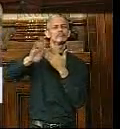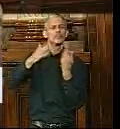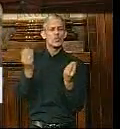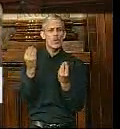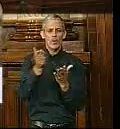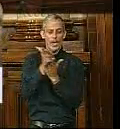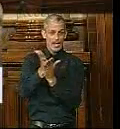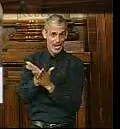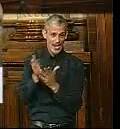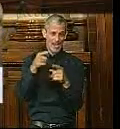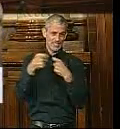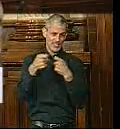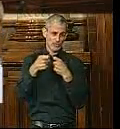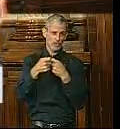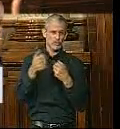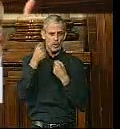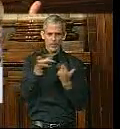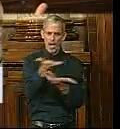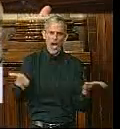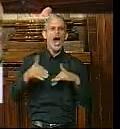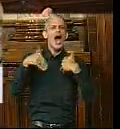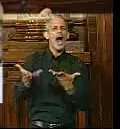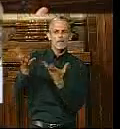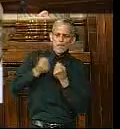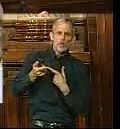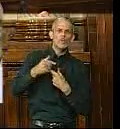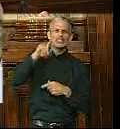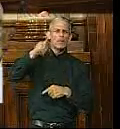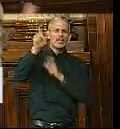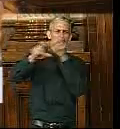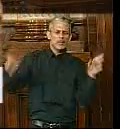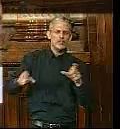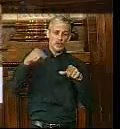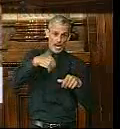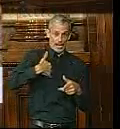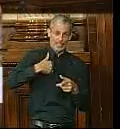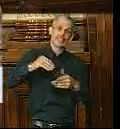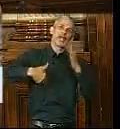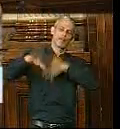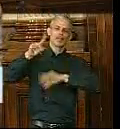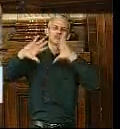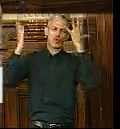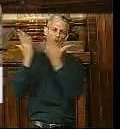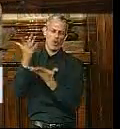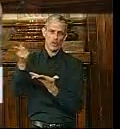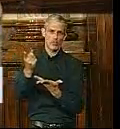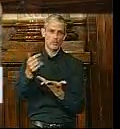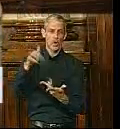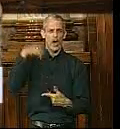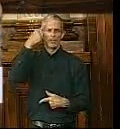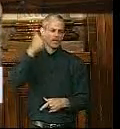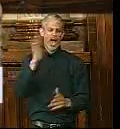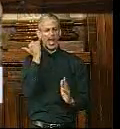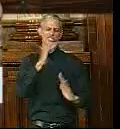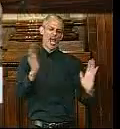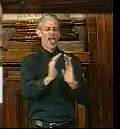va a servir a miles de millones de personas en todo el mundo. No hay que pensar chiquito, hay que pensar que esta